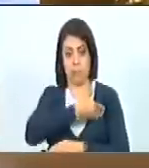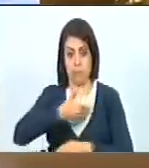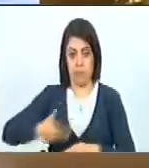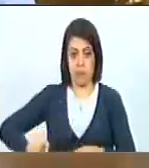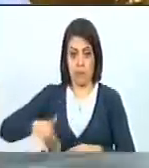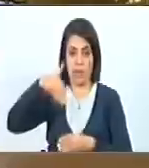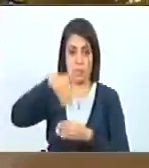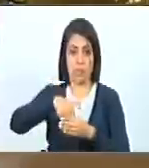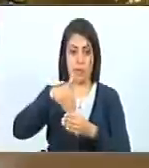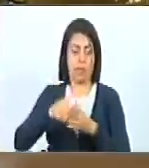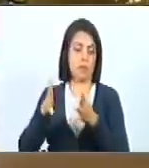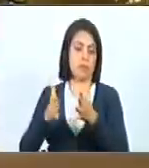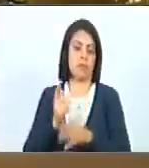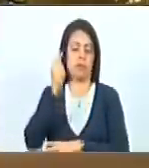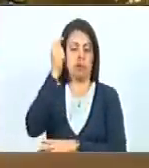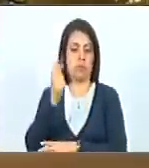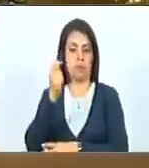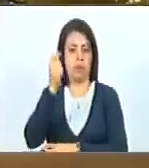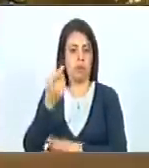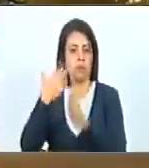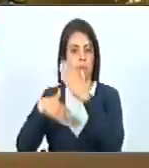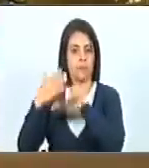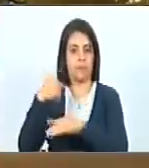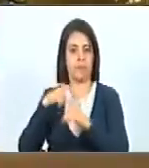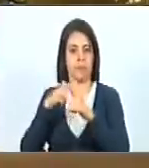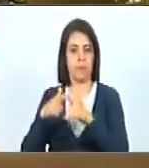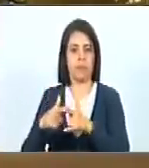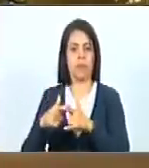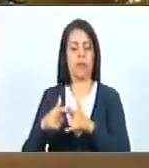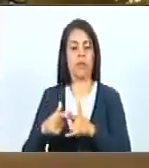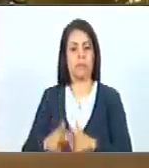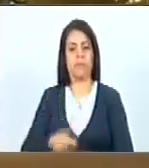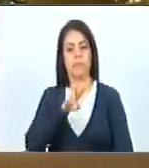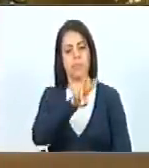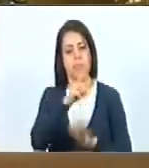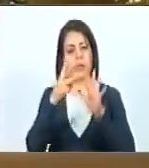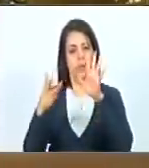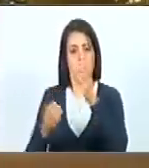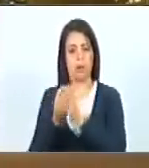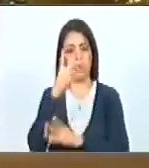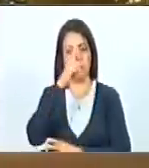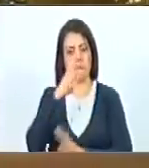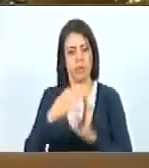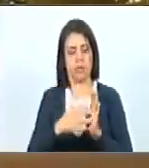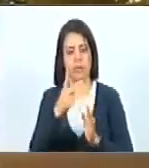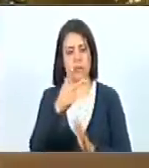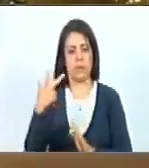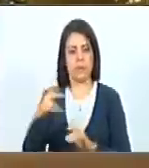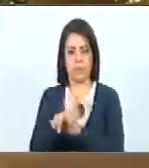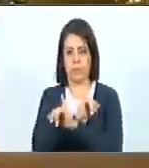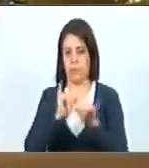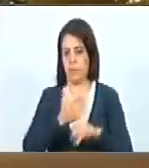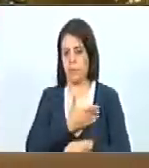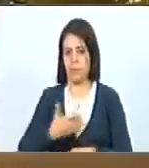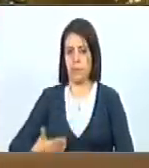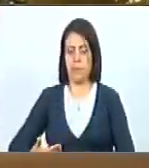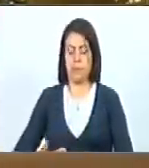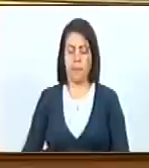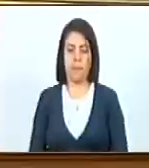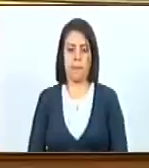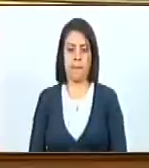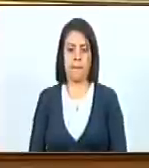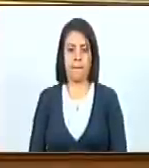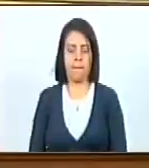elecciones presidenciales y parlamentarias realizadas el pasado 28 de mayo de 2023. Es todo, ciudadano